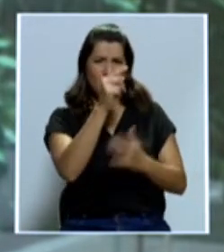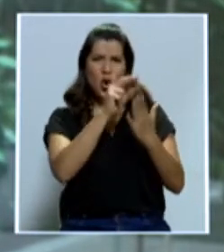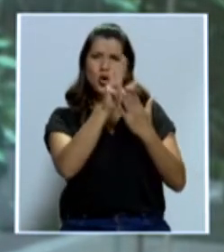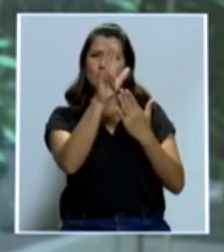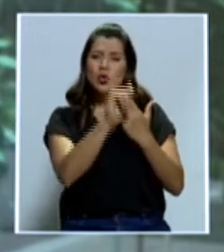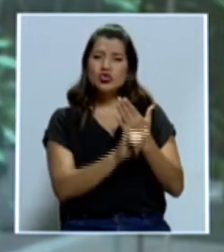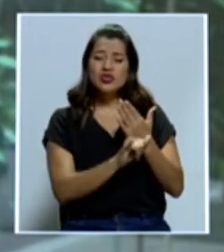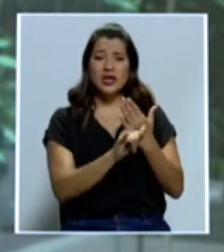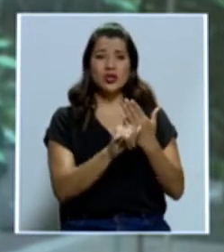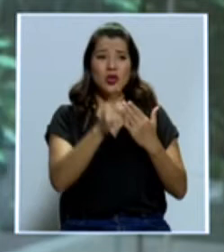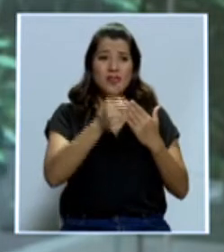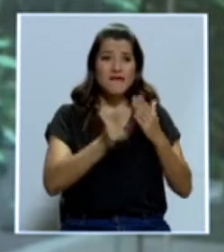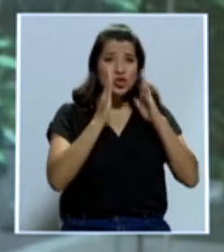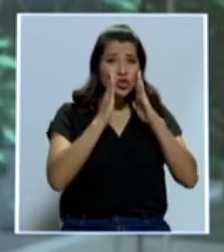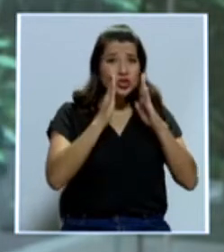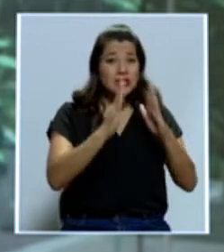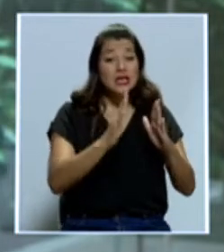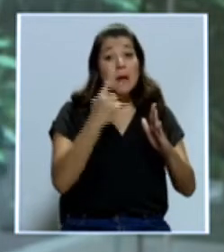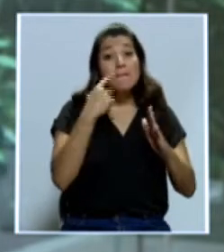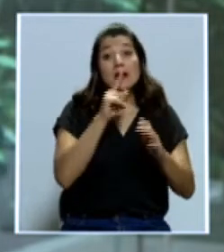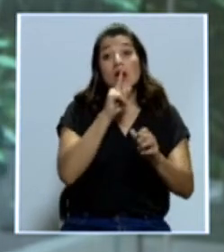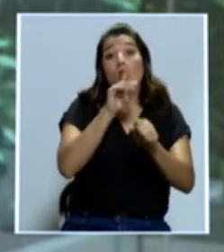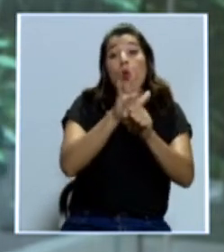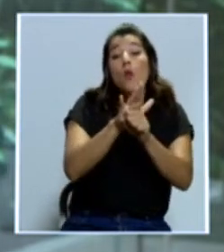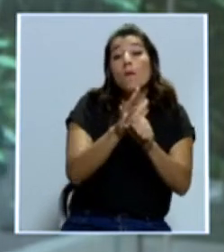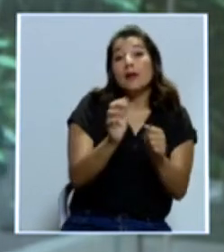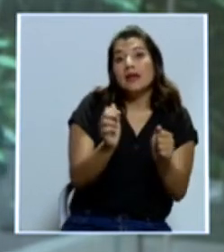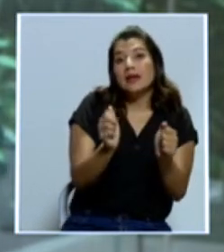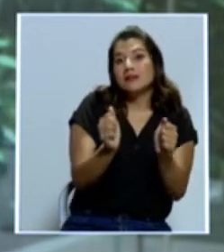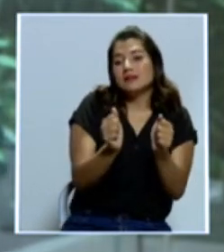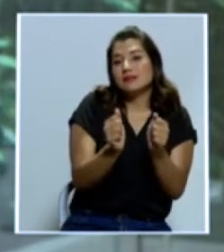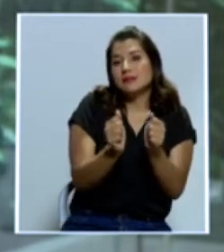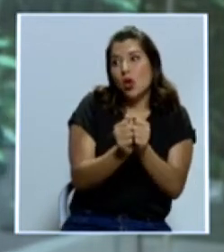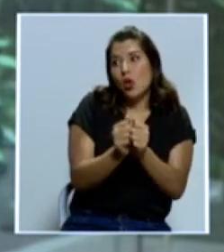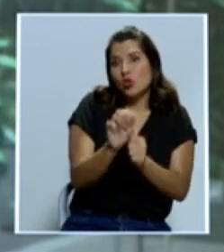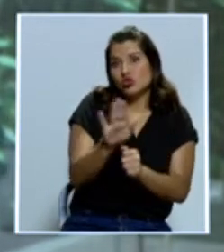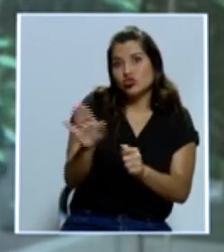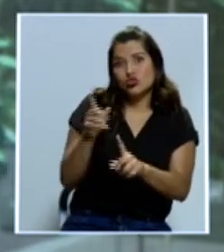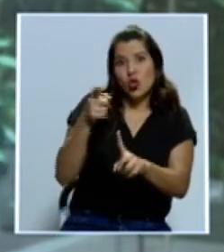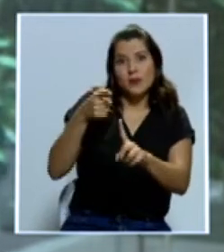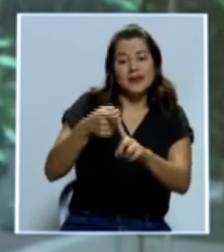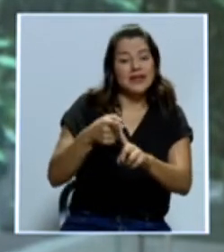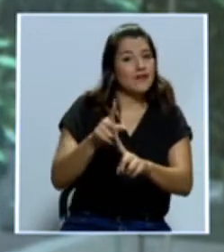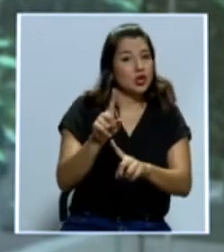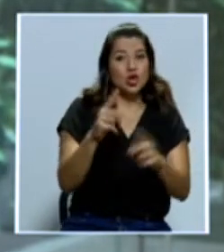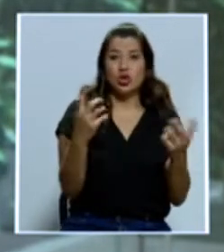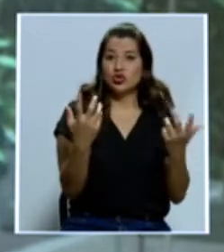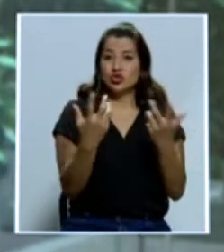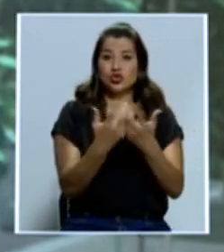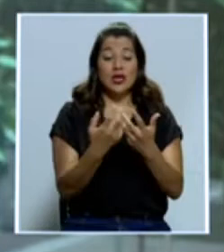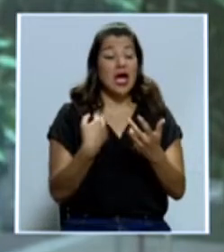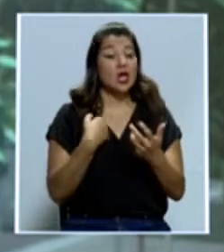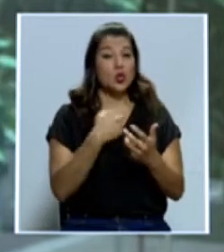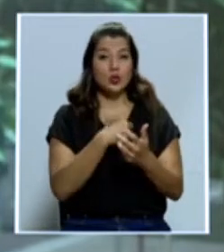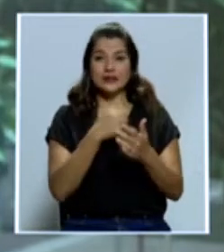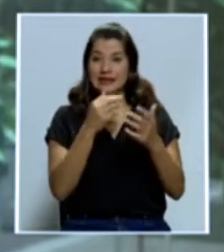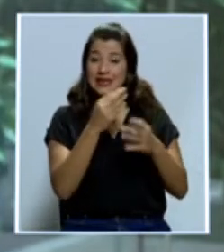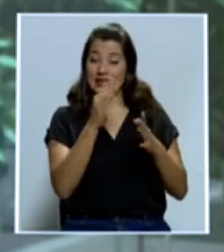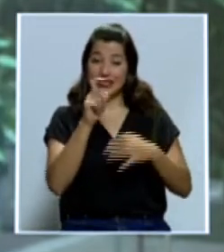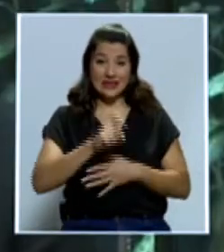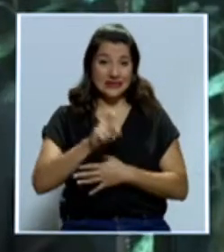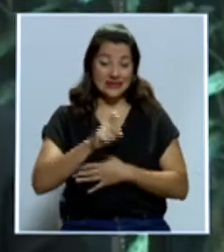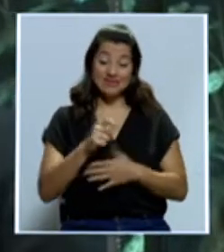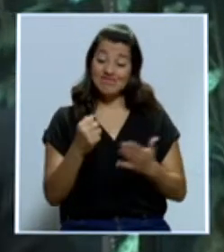o seguimiento de algunos compromisos que se puedan tener y no un plan acorde a las necesidades que tenemos. Es lamentable que no tengamos